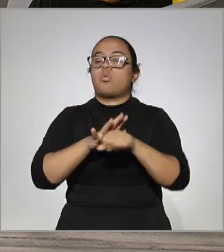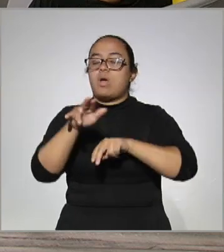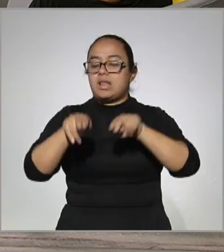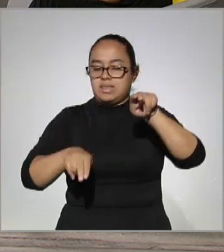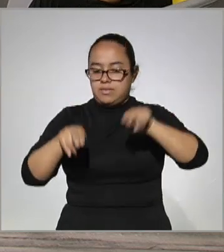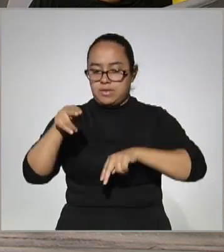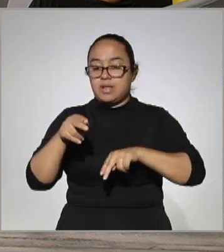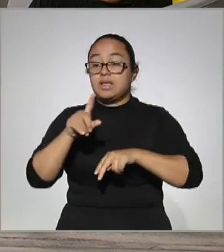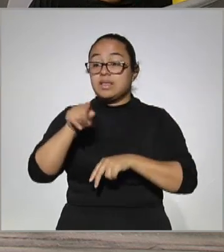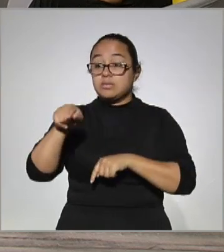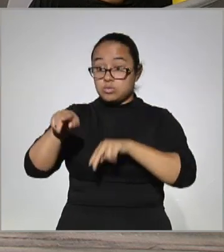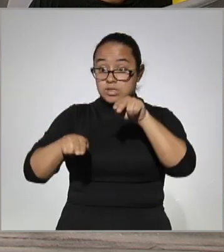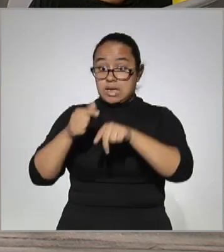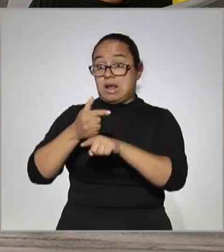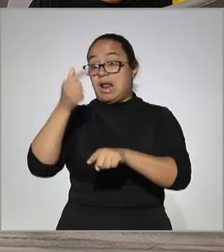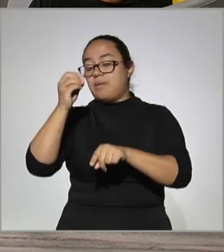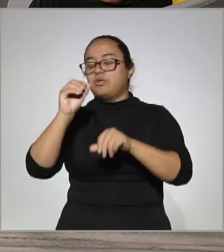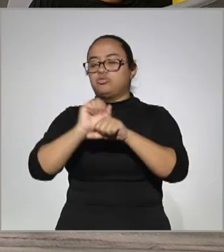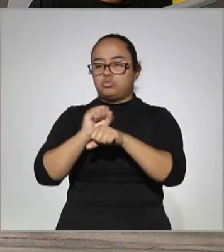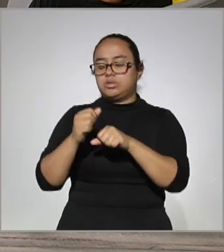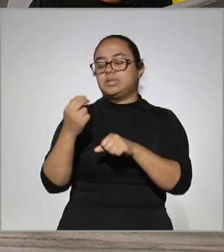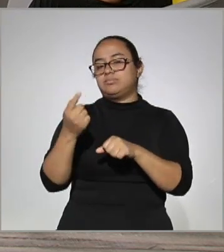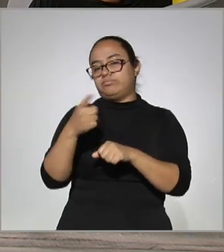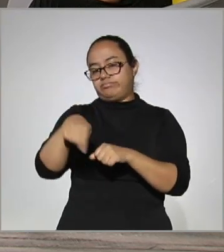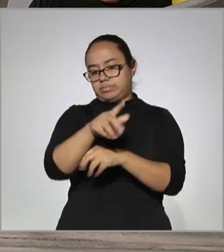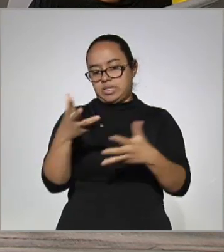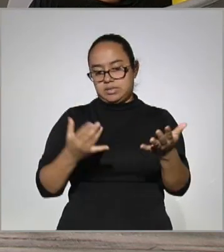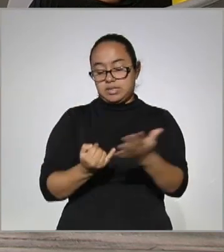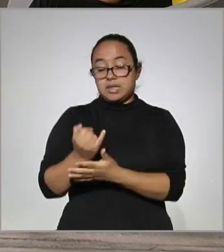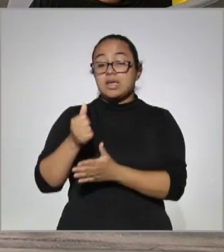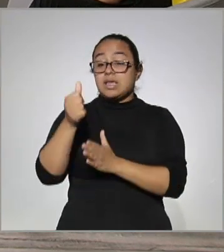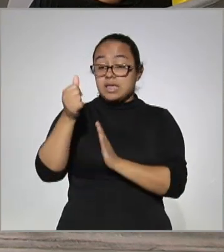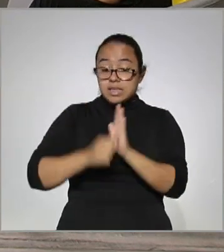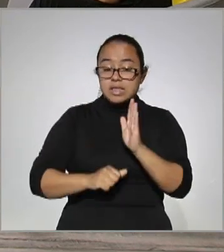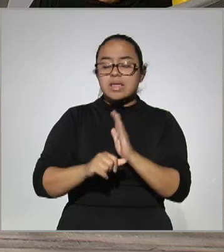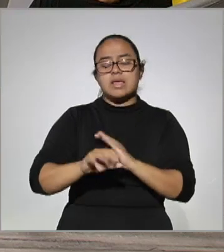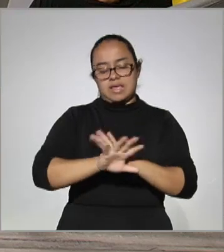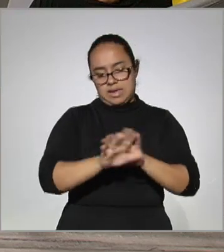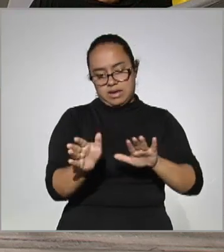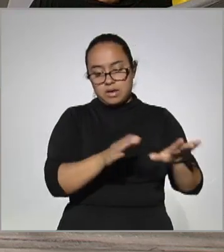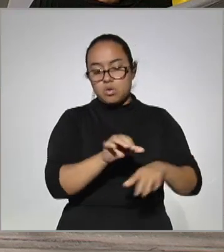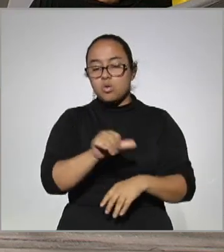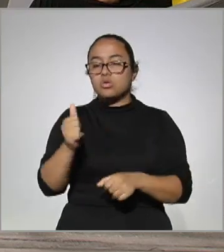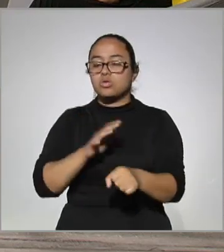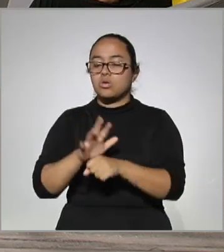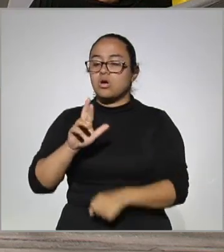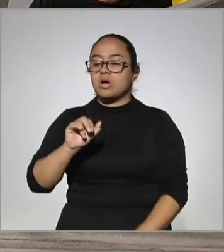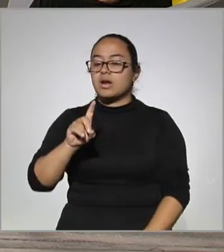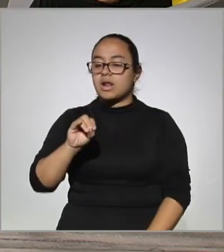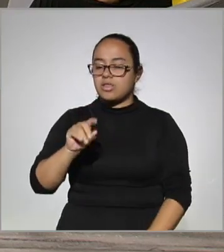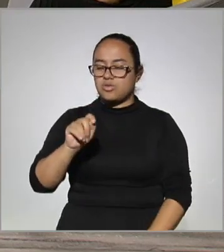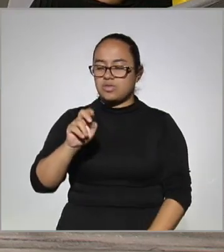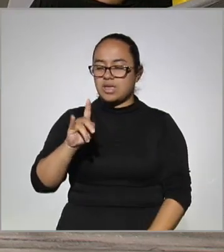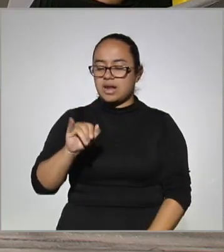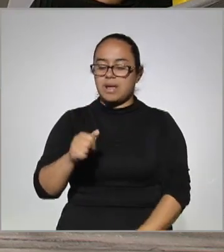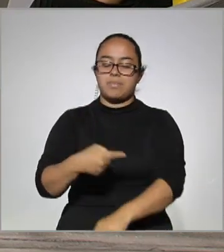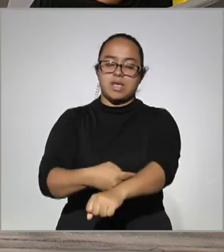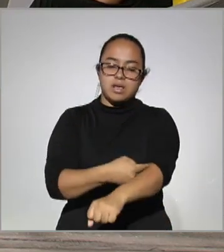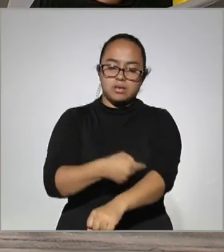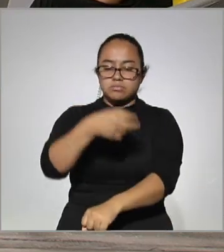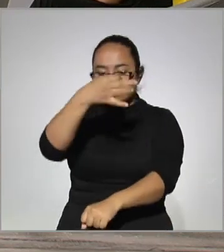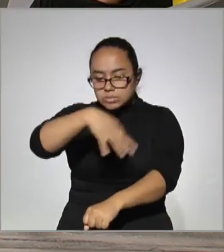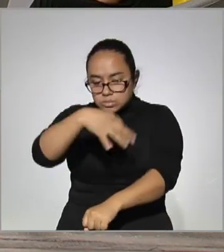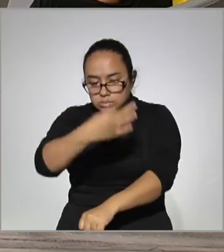acción. Ok, ya hablamos de cirugía. Luego, otros tipos de terapia, radioterapia, quimioterapia, lo que acabamos de oír, terapia